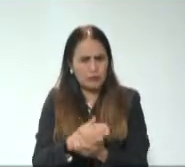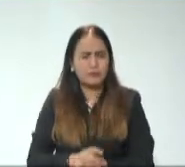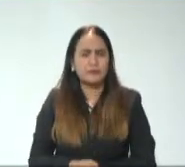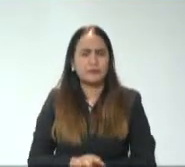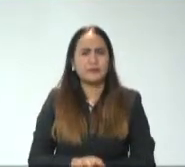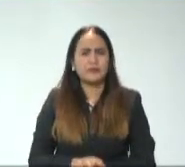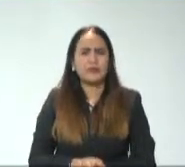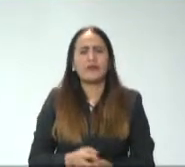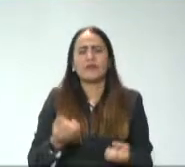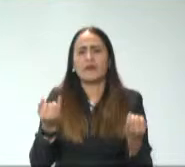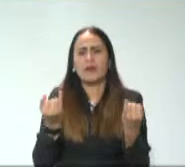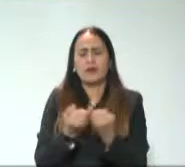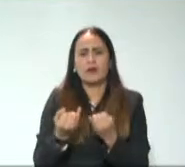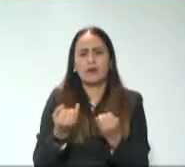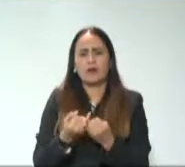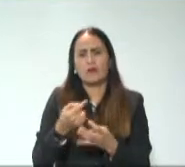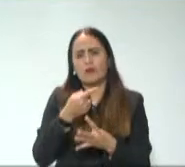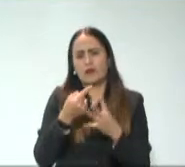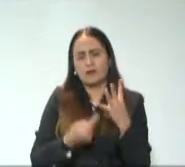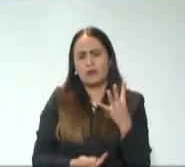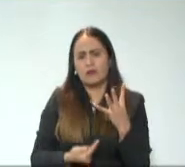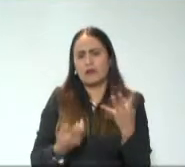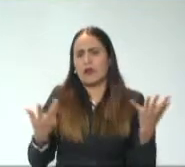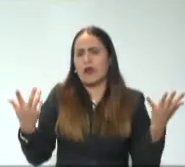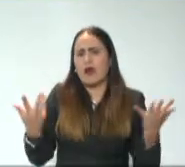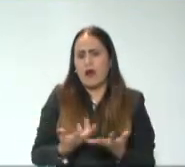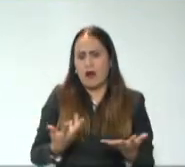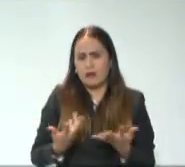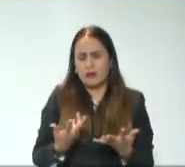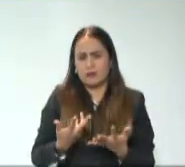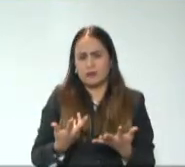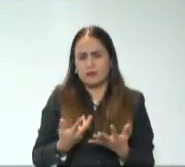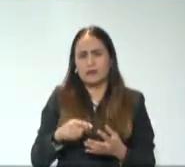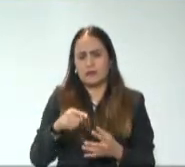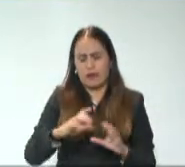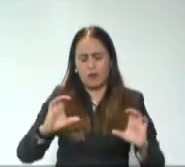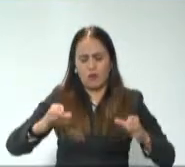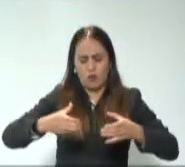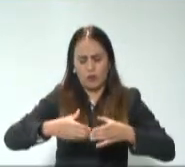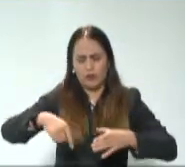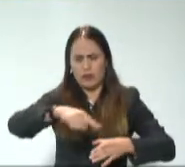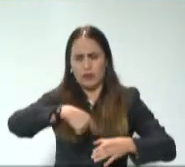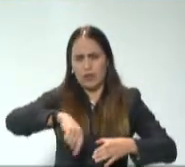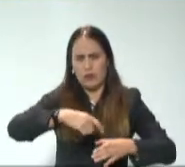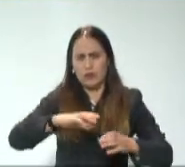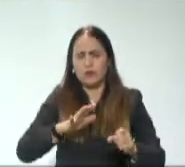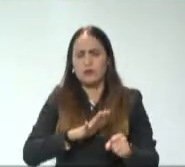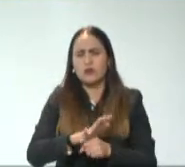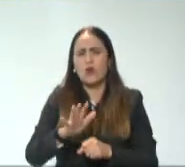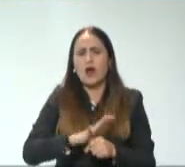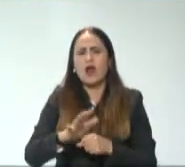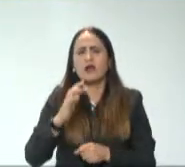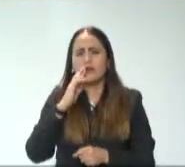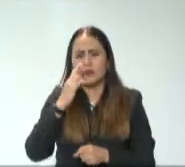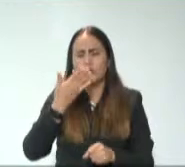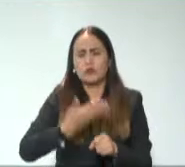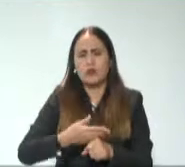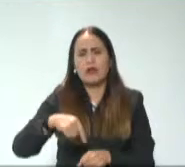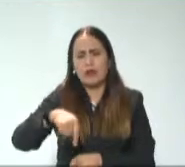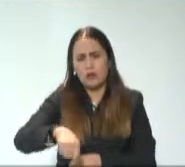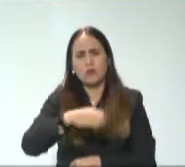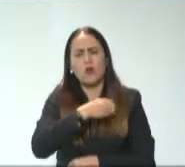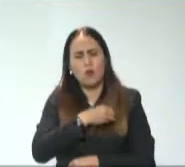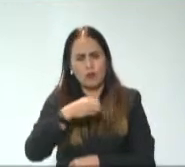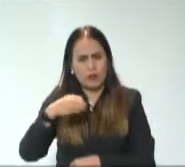así como el despliegue de las atribuciones y funcionamiento del comité de transparencia como sujeto obligado de